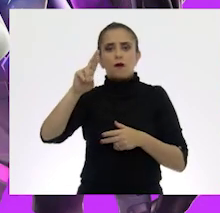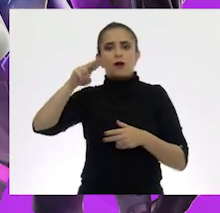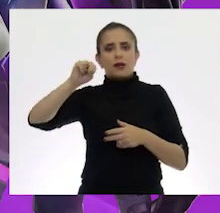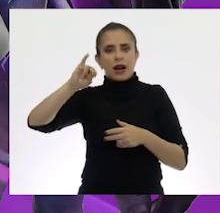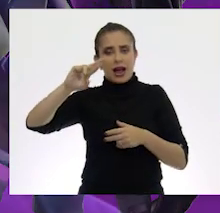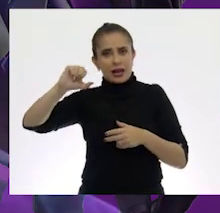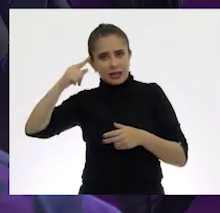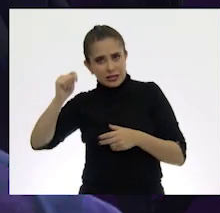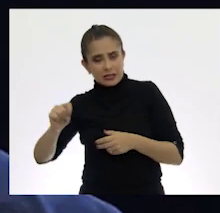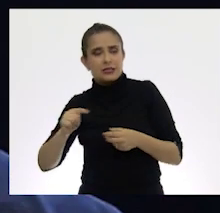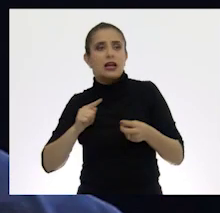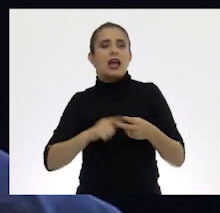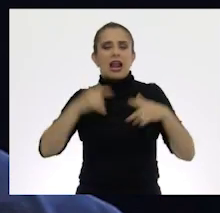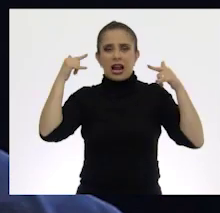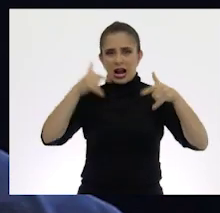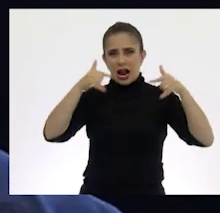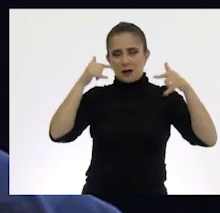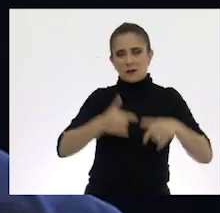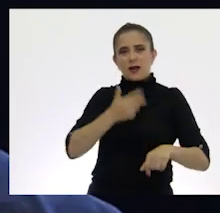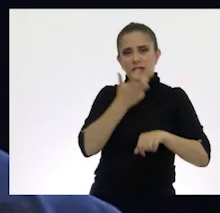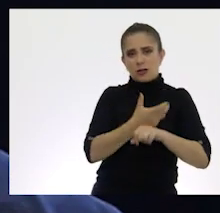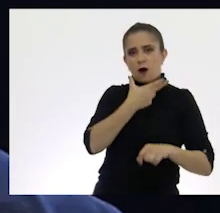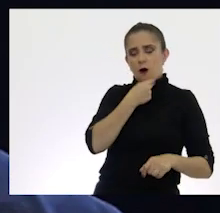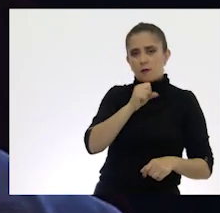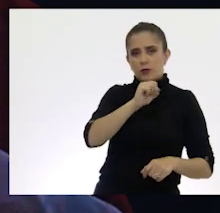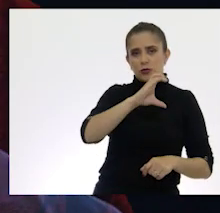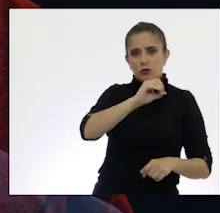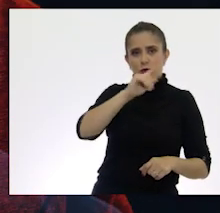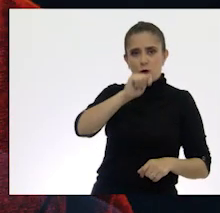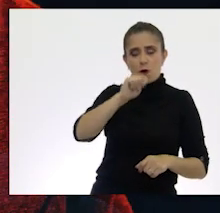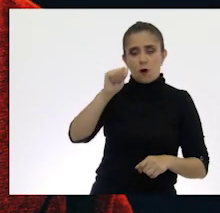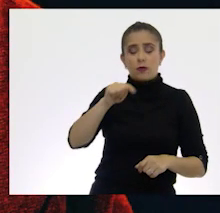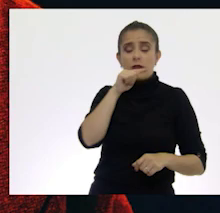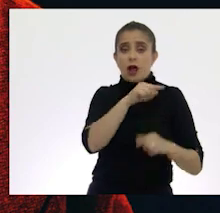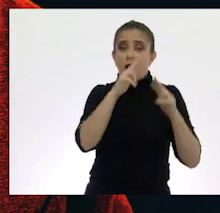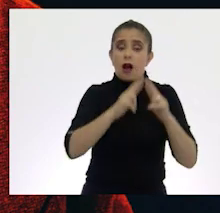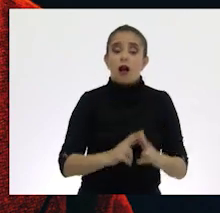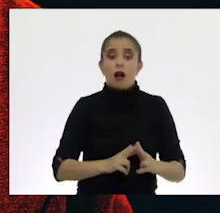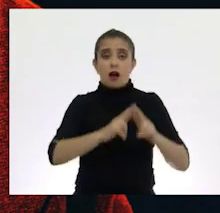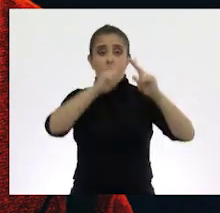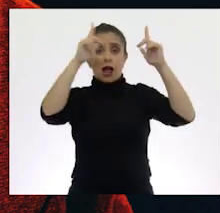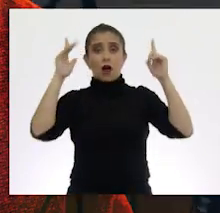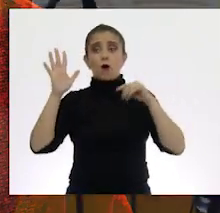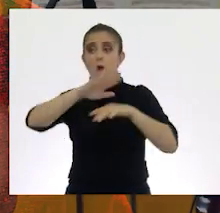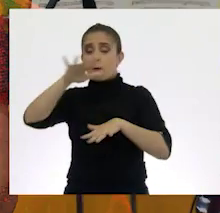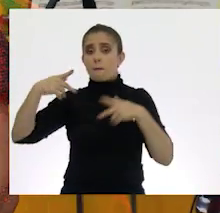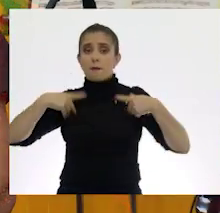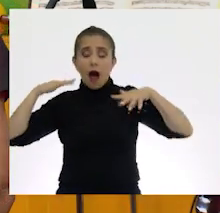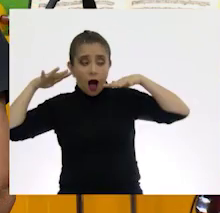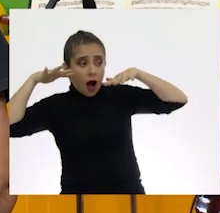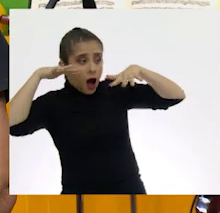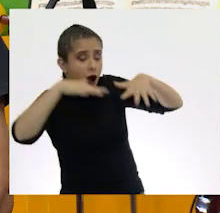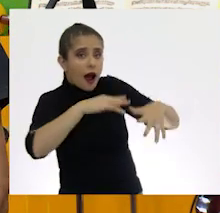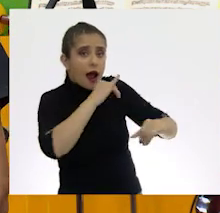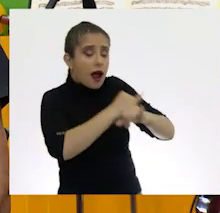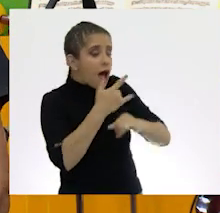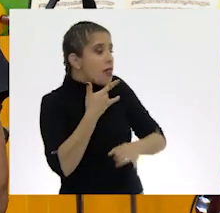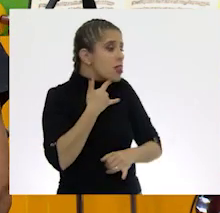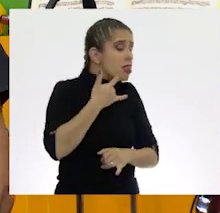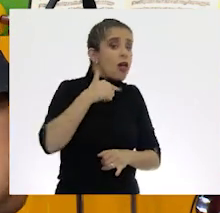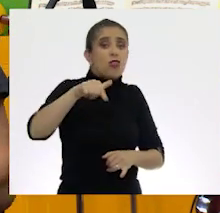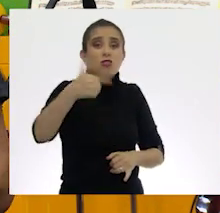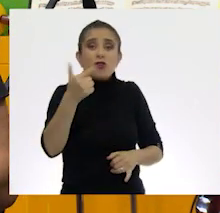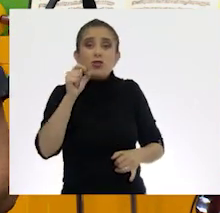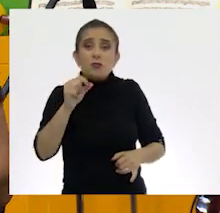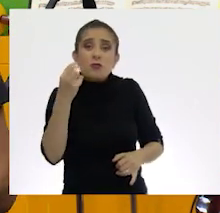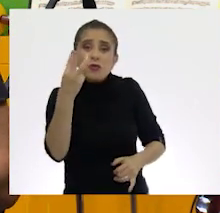como Fortnite? El gran rapero estadounidense Travis Scott rompió los récords de asistencia. El evento alcanzó